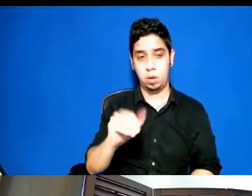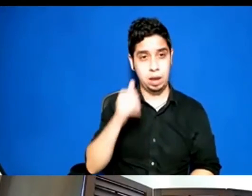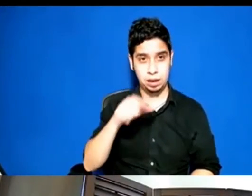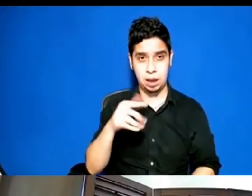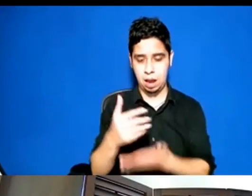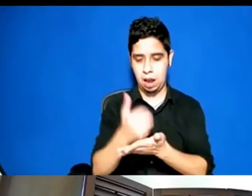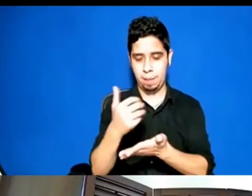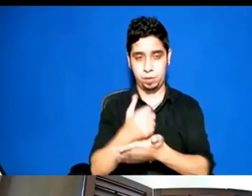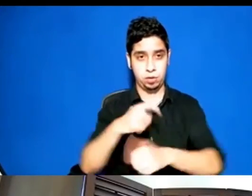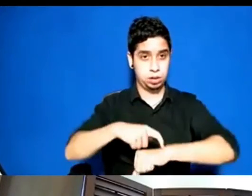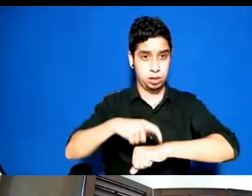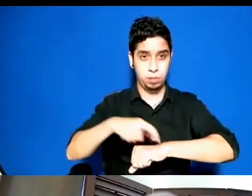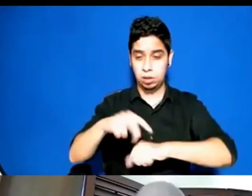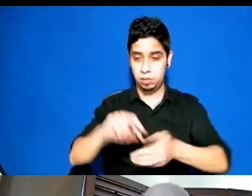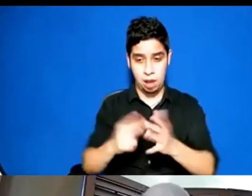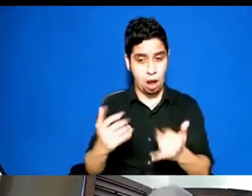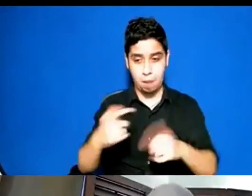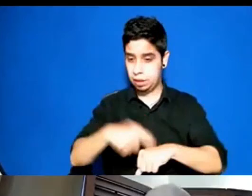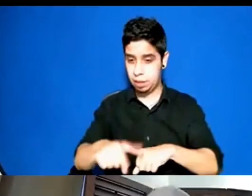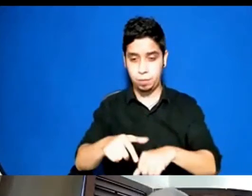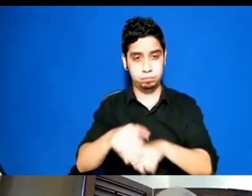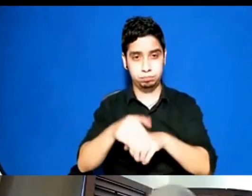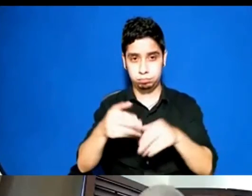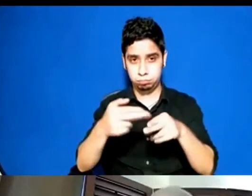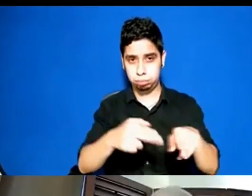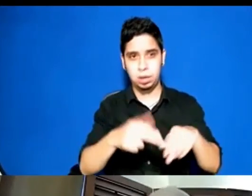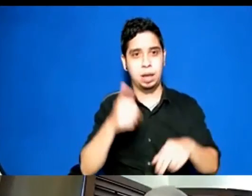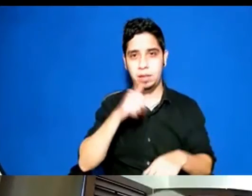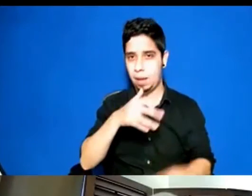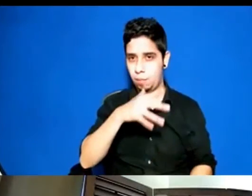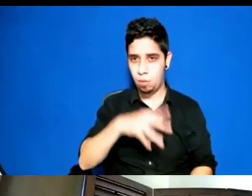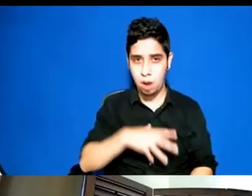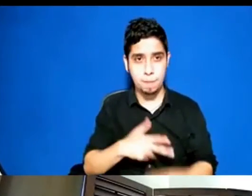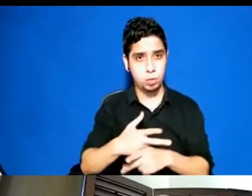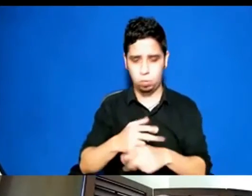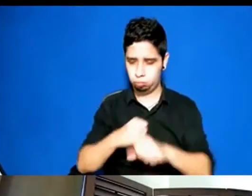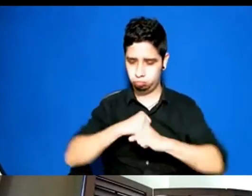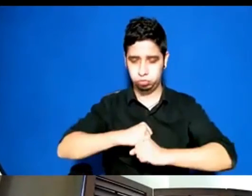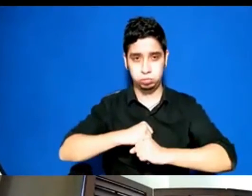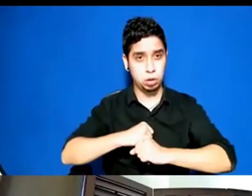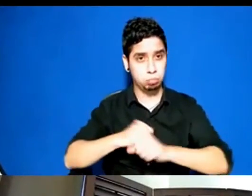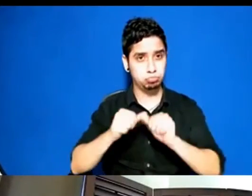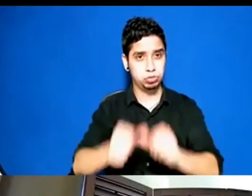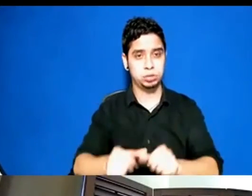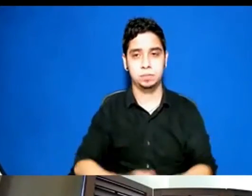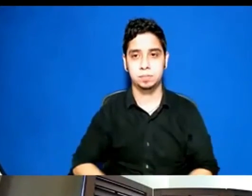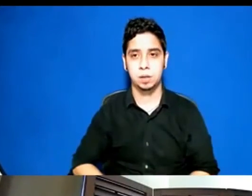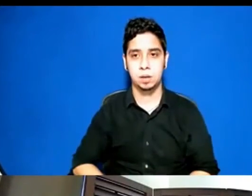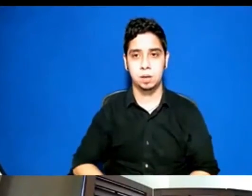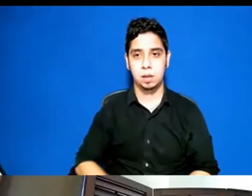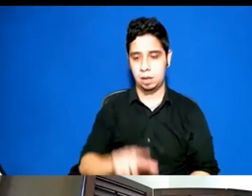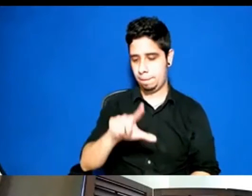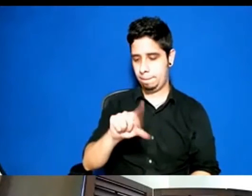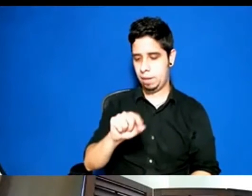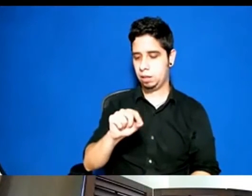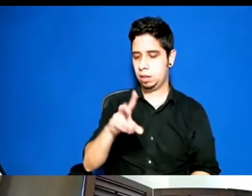es mi momento, aquí es que voy. Yo soy productiva, voy para adelante. Exactamente, en el 2017